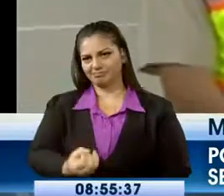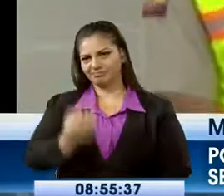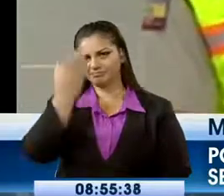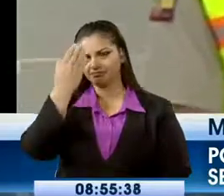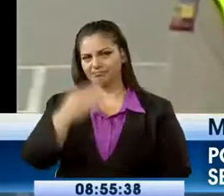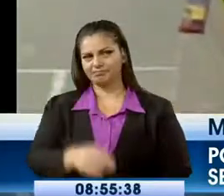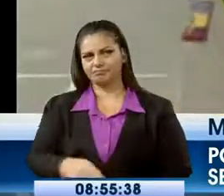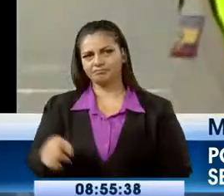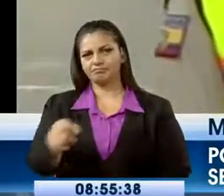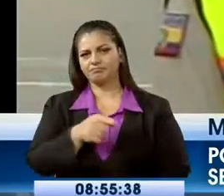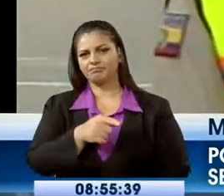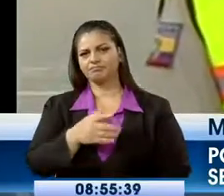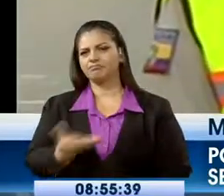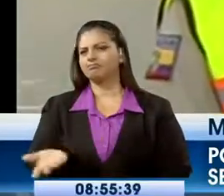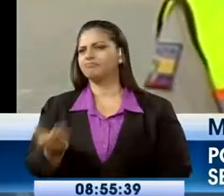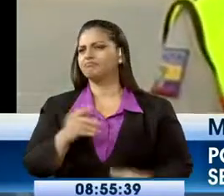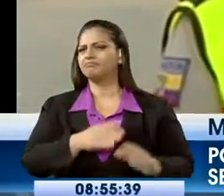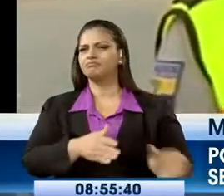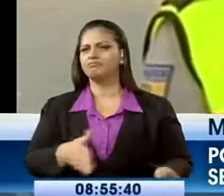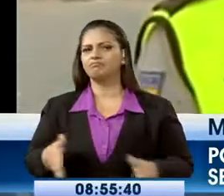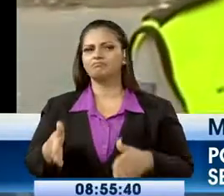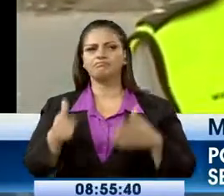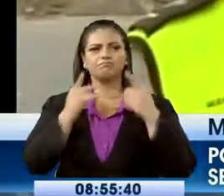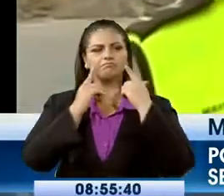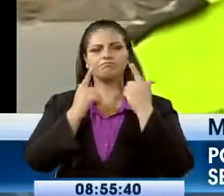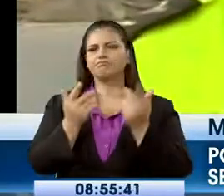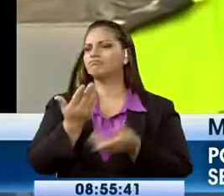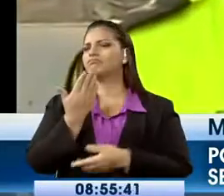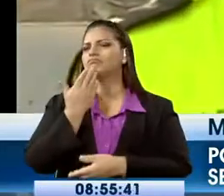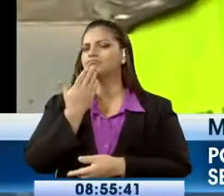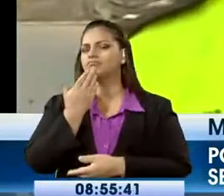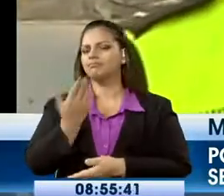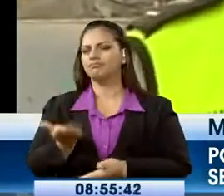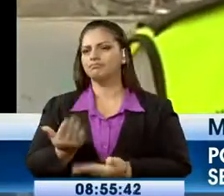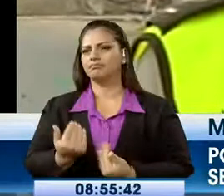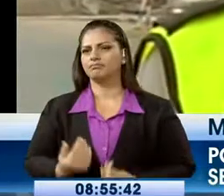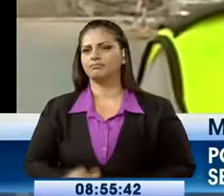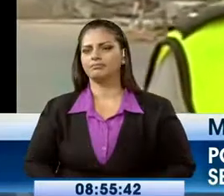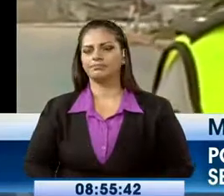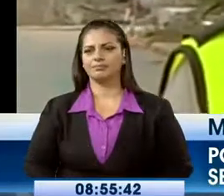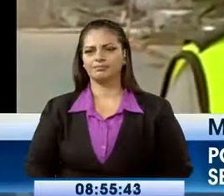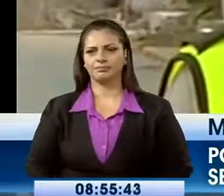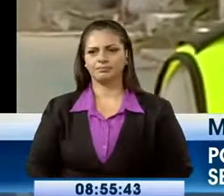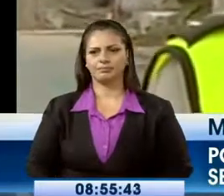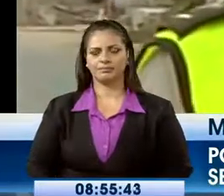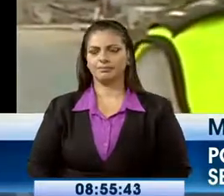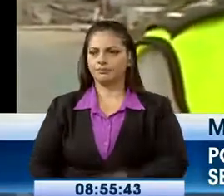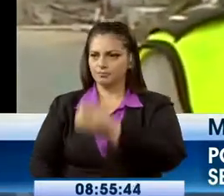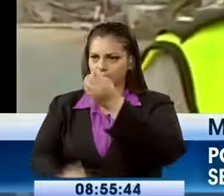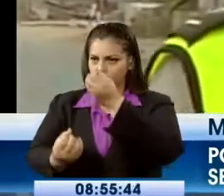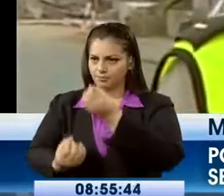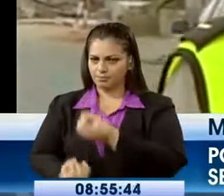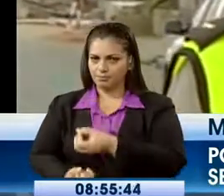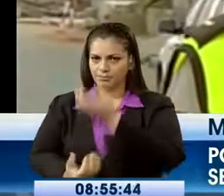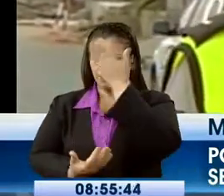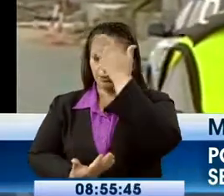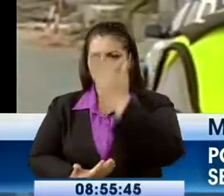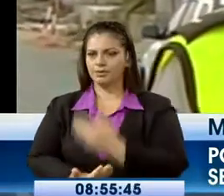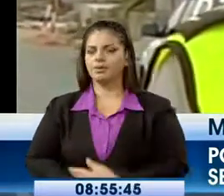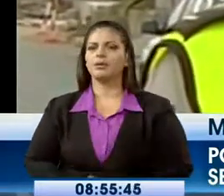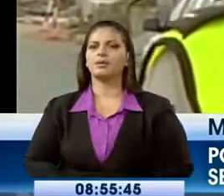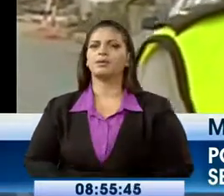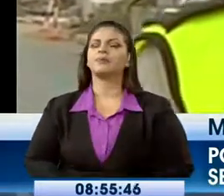implementando en este sector para que los índices delictivos reduzcan un poco por acá? Buenos días con todos. Primeramente, un